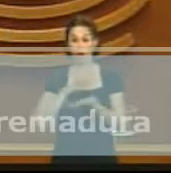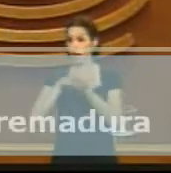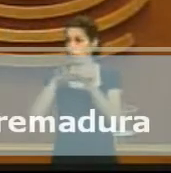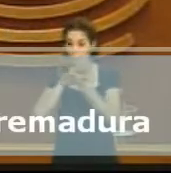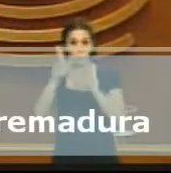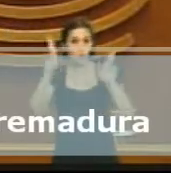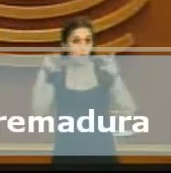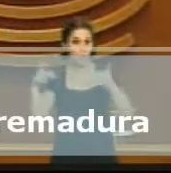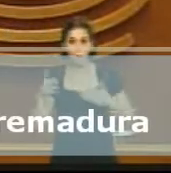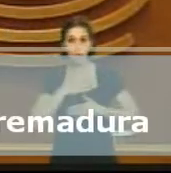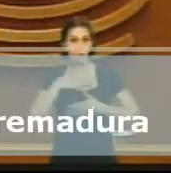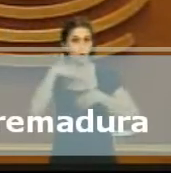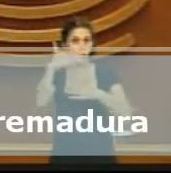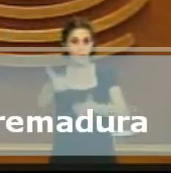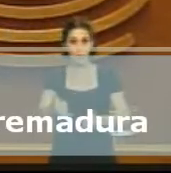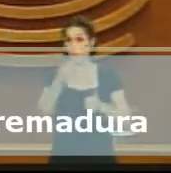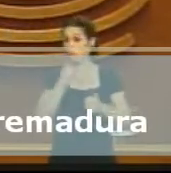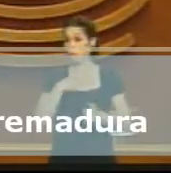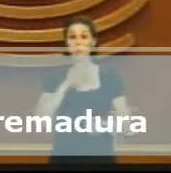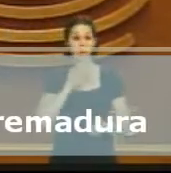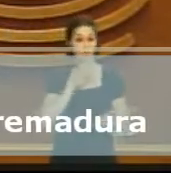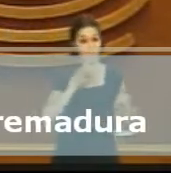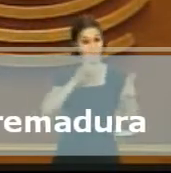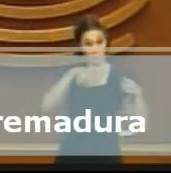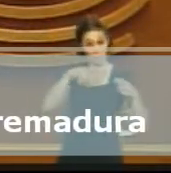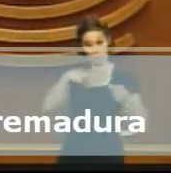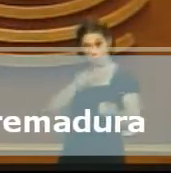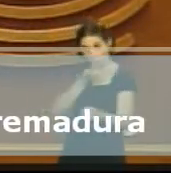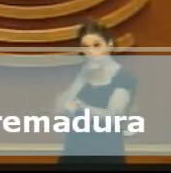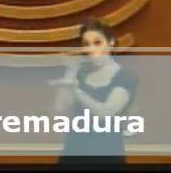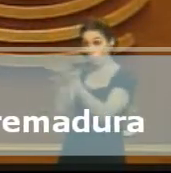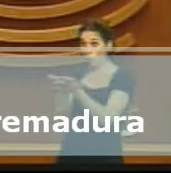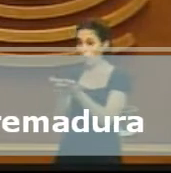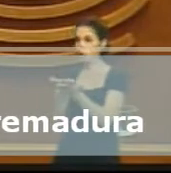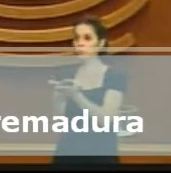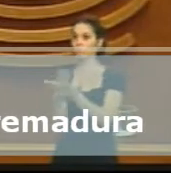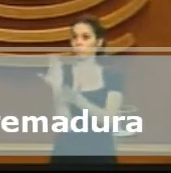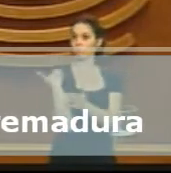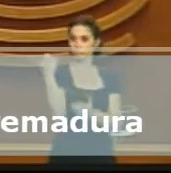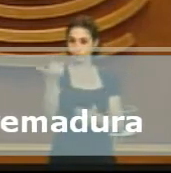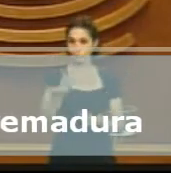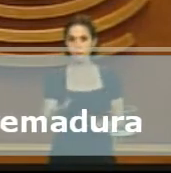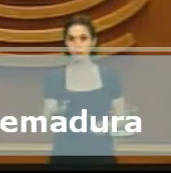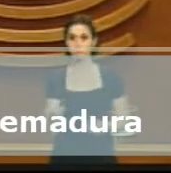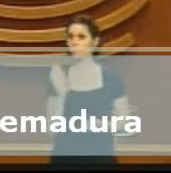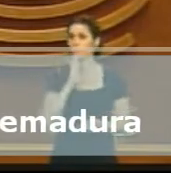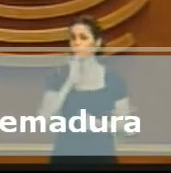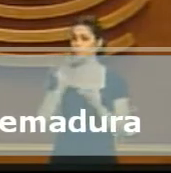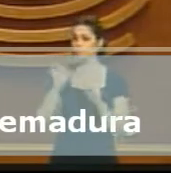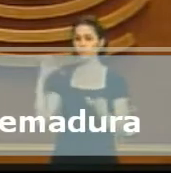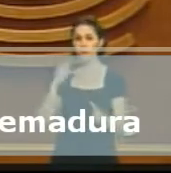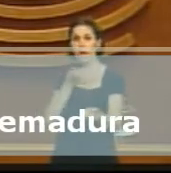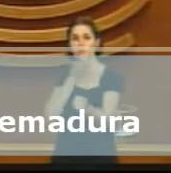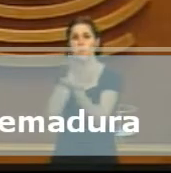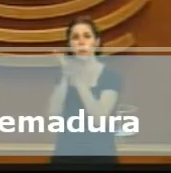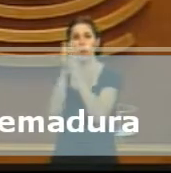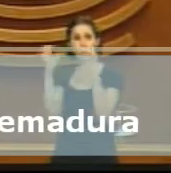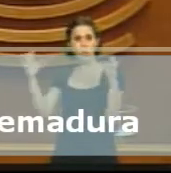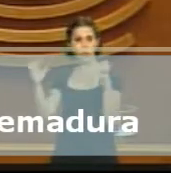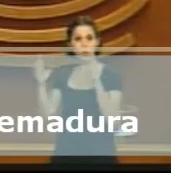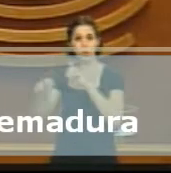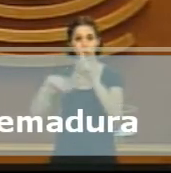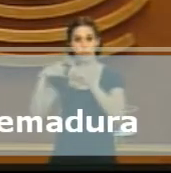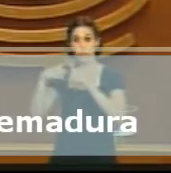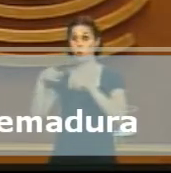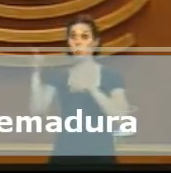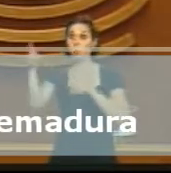esas cuestiones que yo inicialmente he planteado que podríamos hablar. Le planteo un acuerdo que pueda complementar